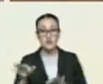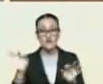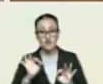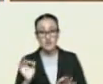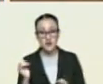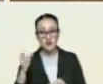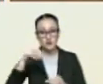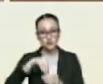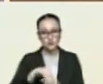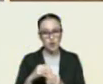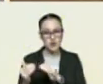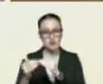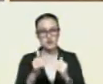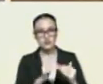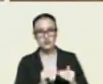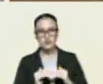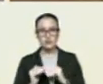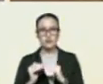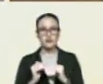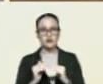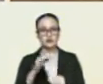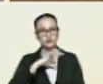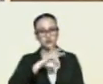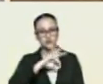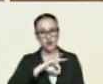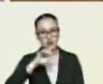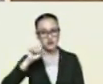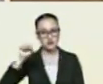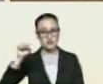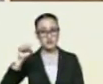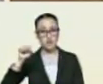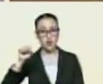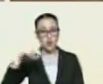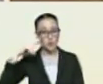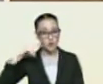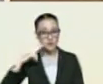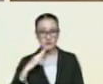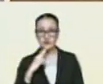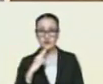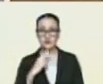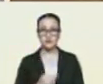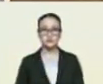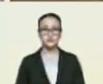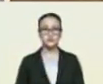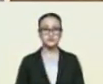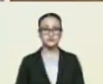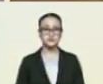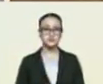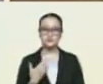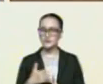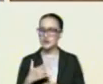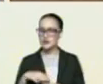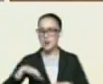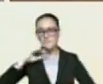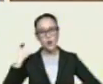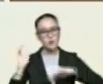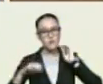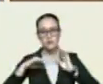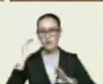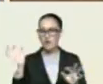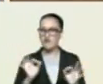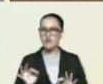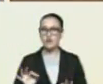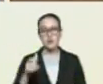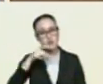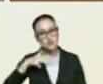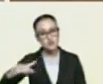de inclusión, de igualdad, al socialismo bolivariano. A pesar de todos los embates contra este modelo,